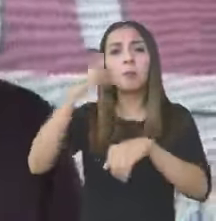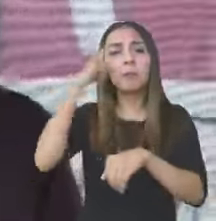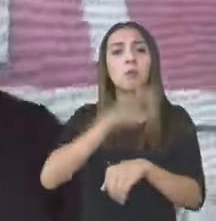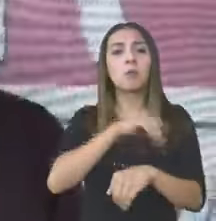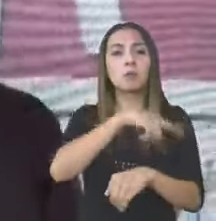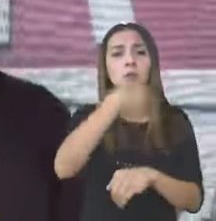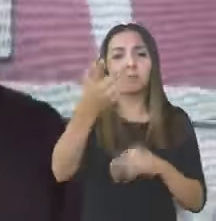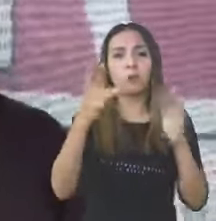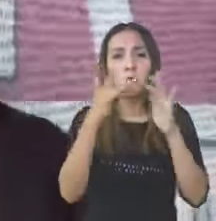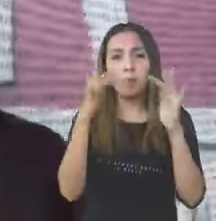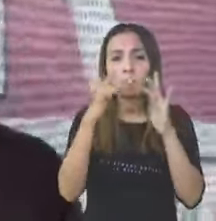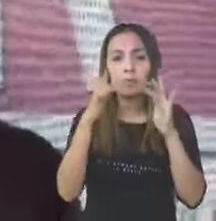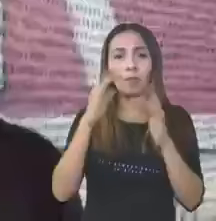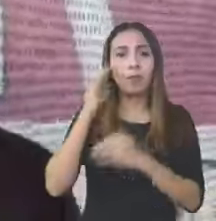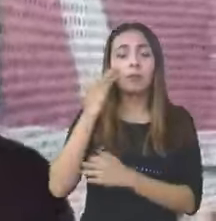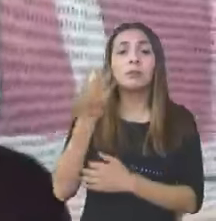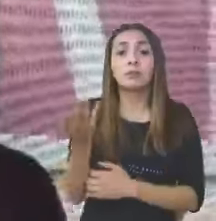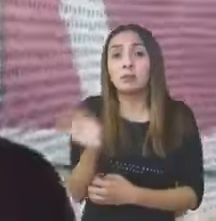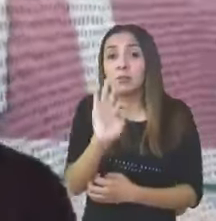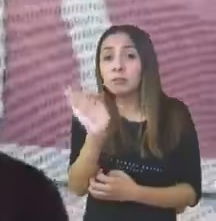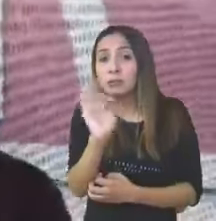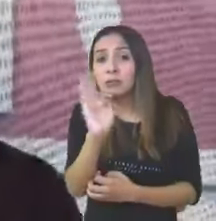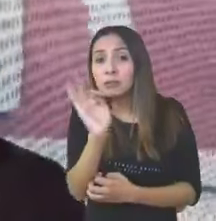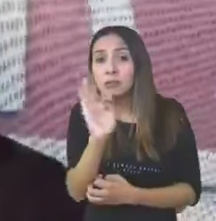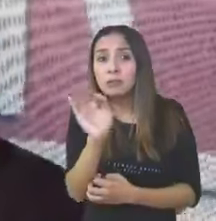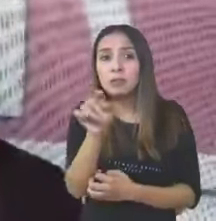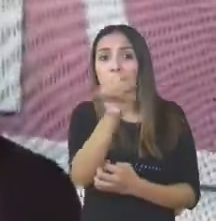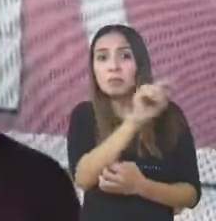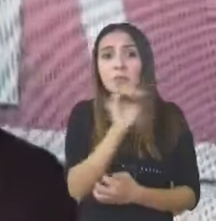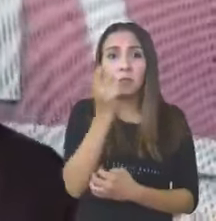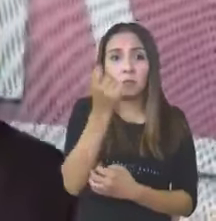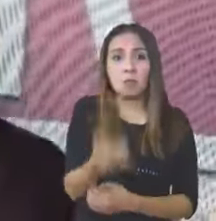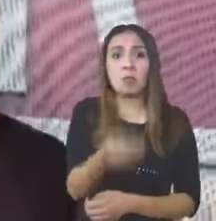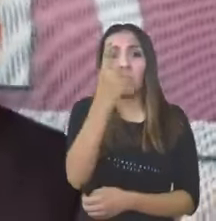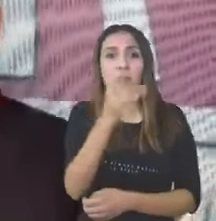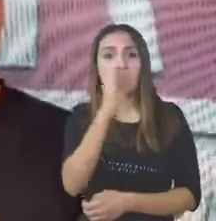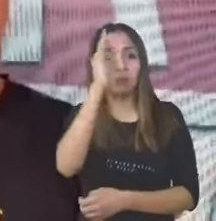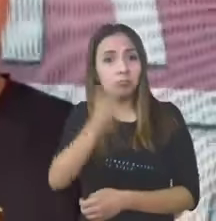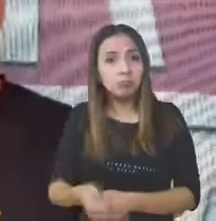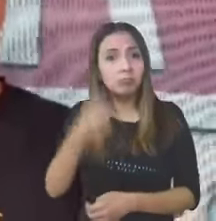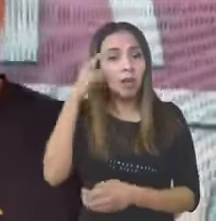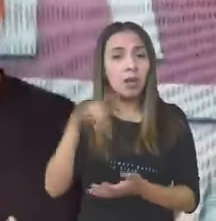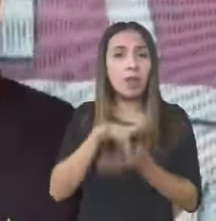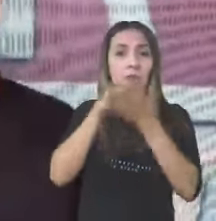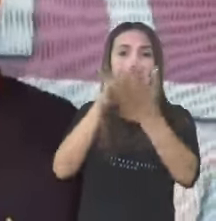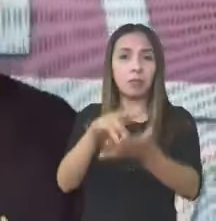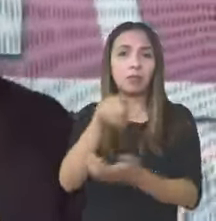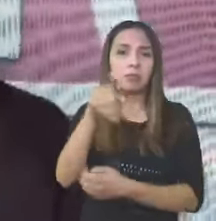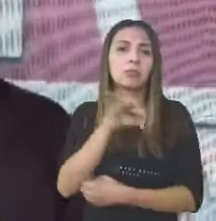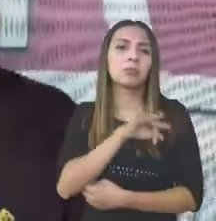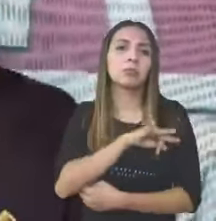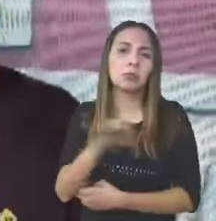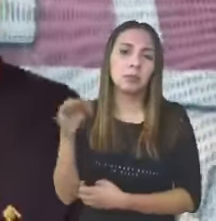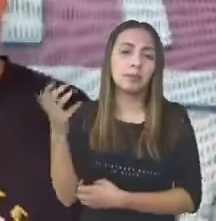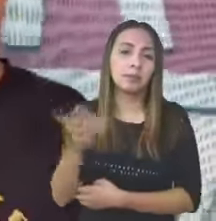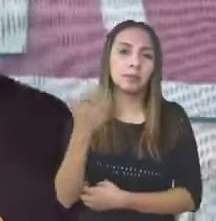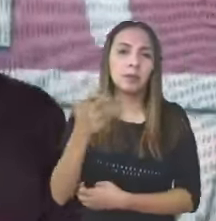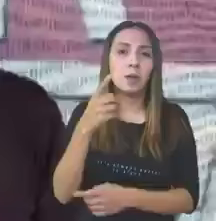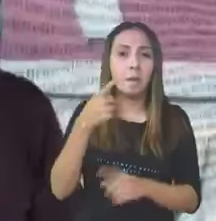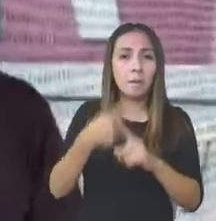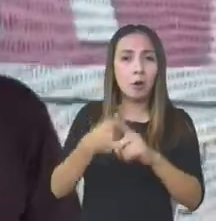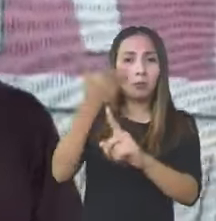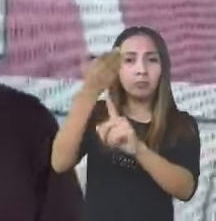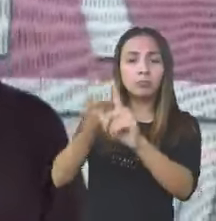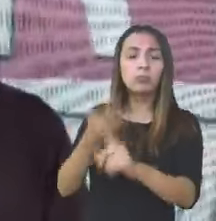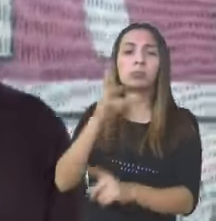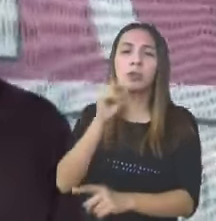Facebook. Y si alguien está en disposición y en oportunidad de apoyarlo, pues lo puede hacer, no es solamente por él, es también